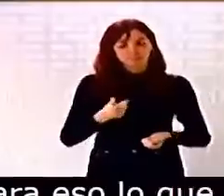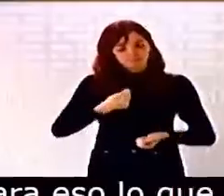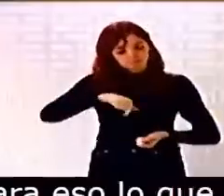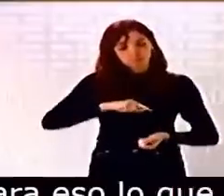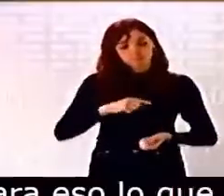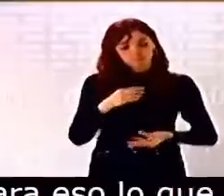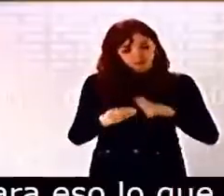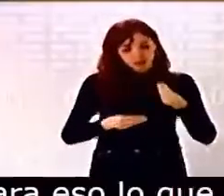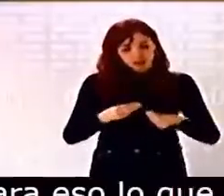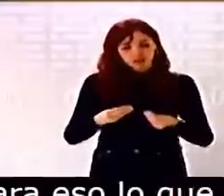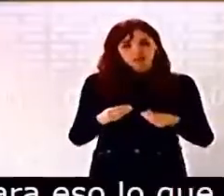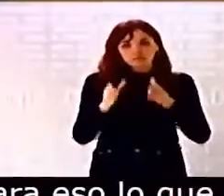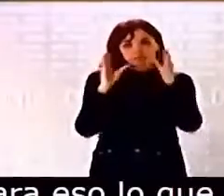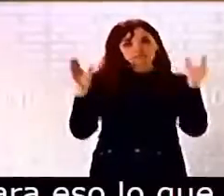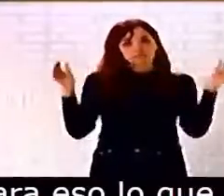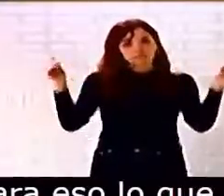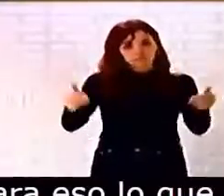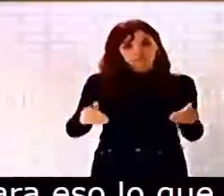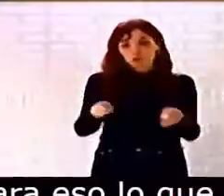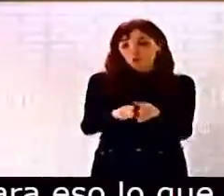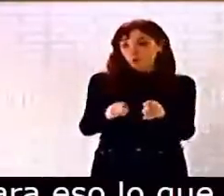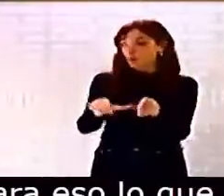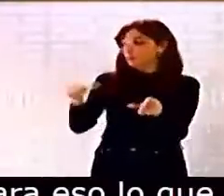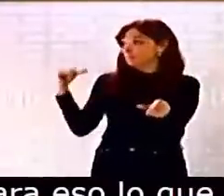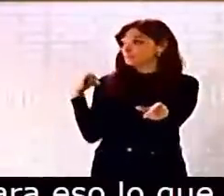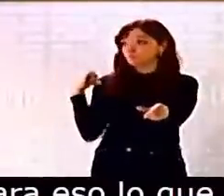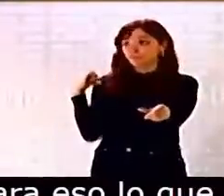Hacerlo, como hemos hecho.